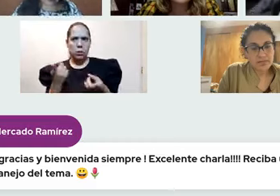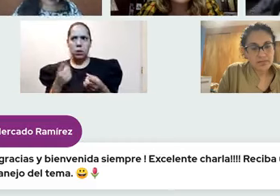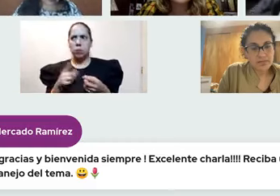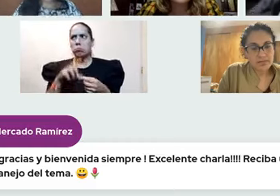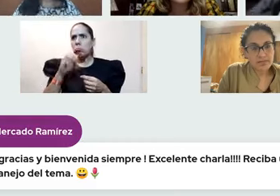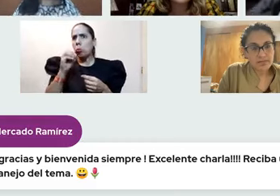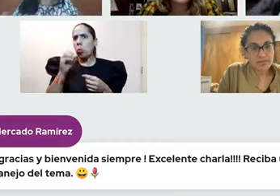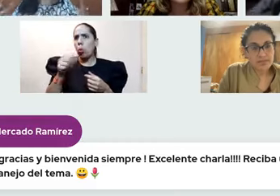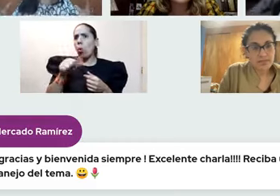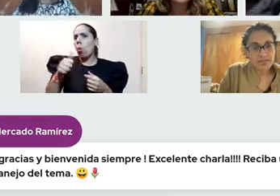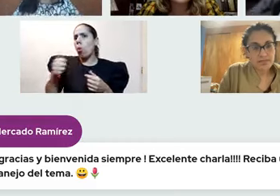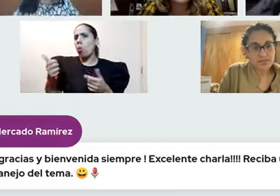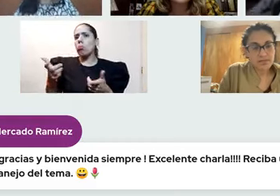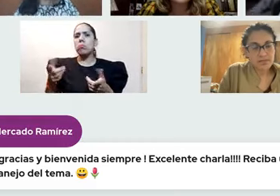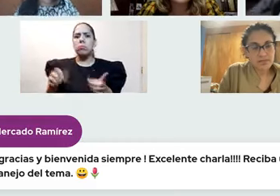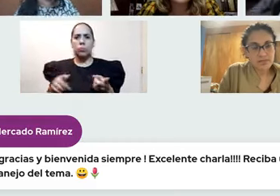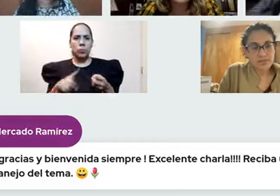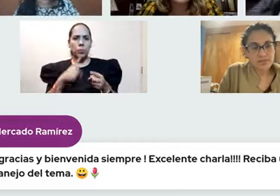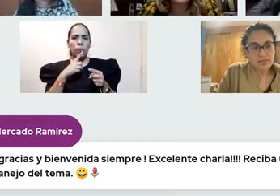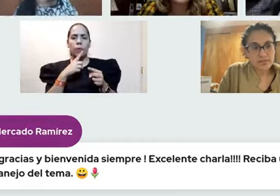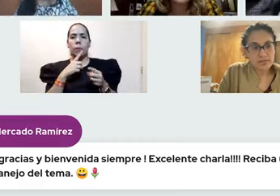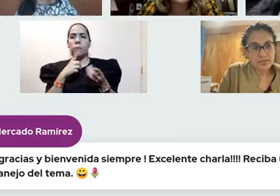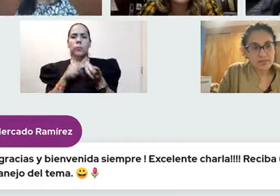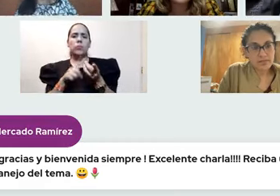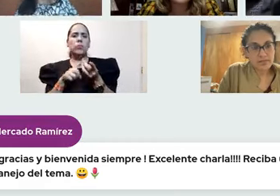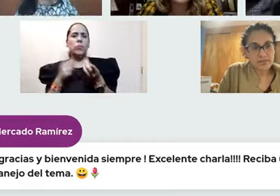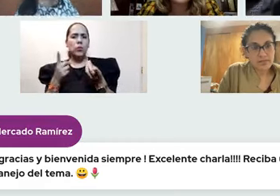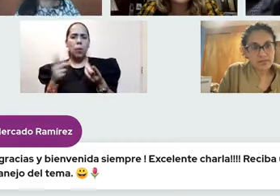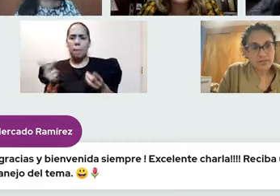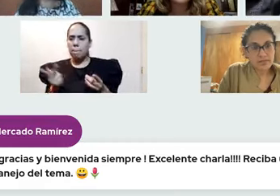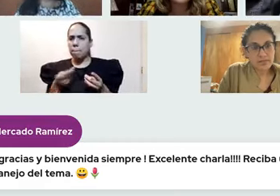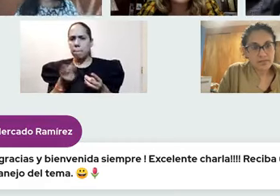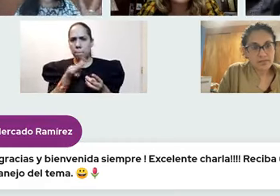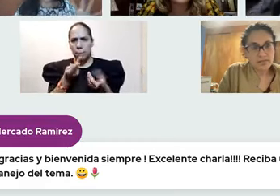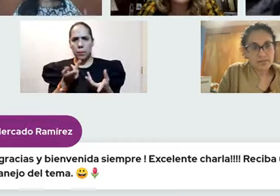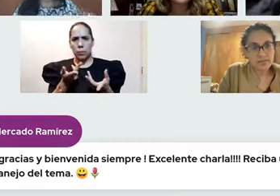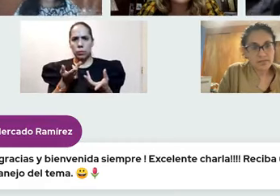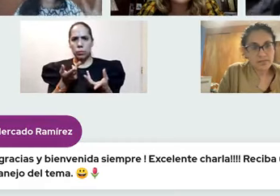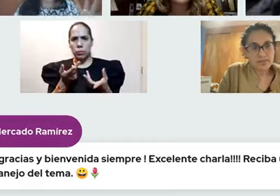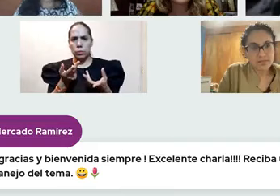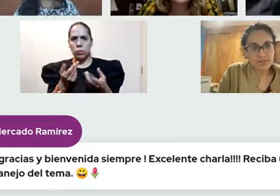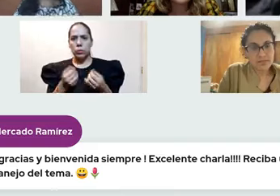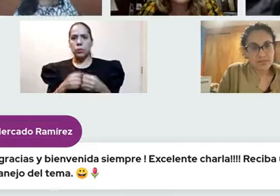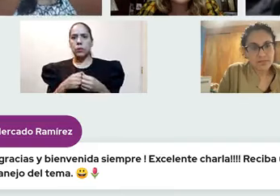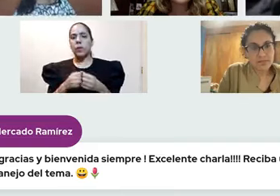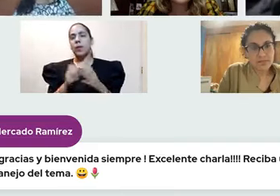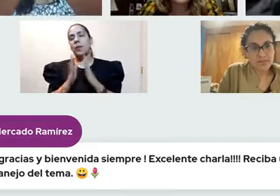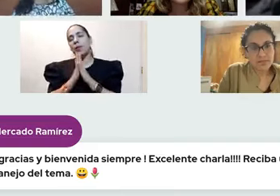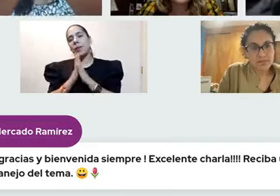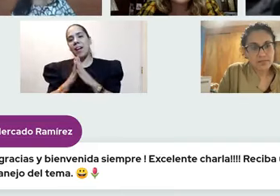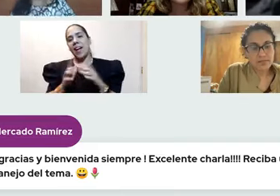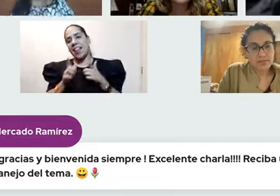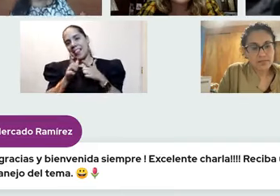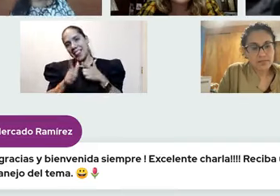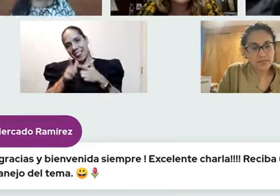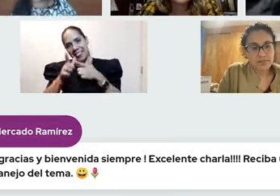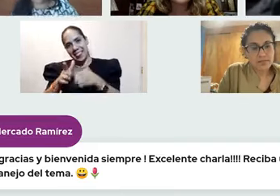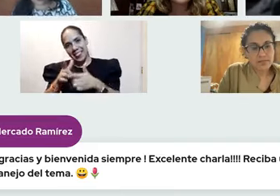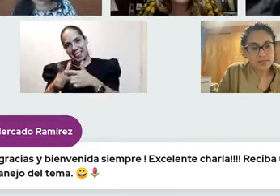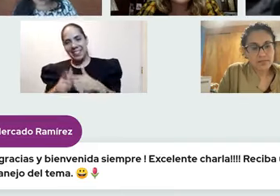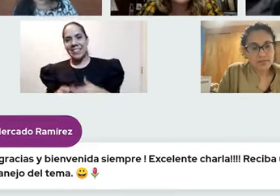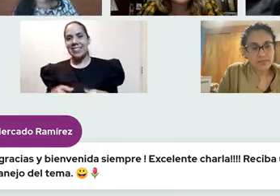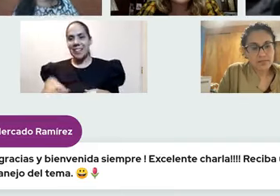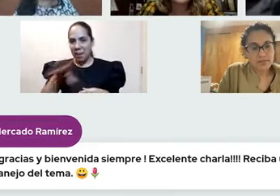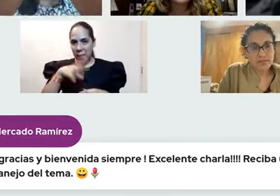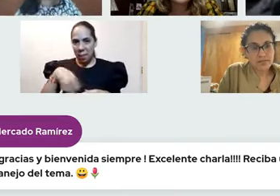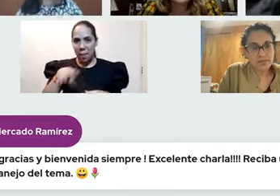de seguridad, es decir, de verdad, no dejen de seguirnos por ahí. Voy a soltar otra invitación que nos hizo el